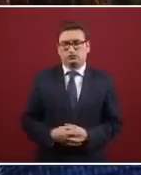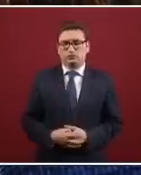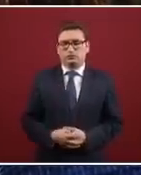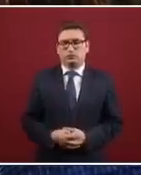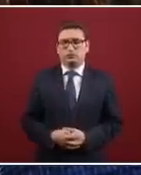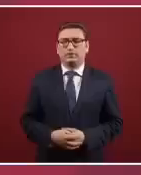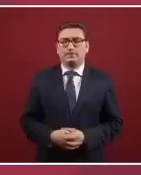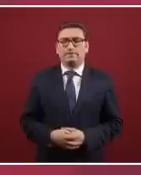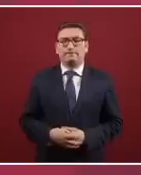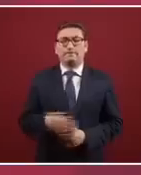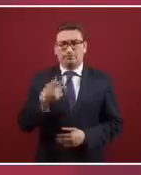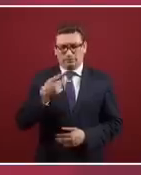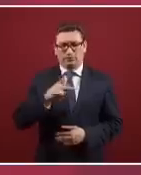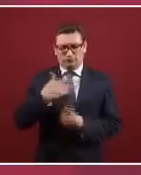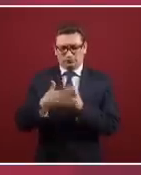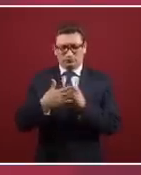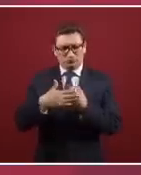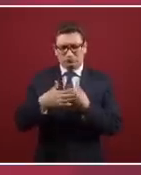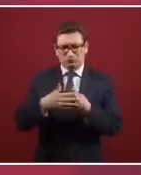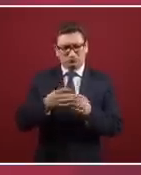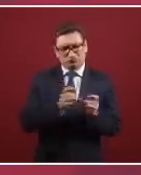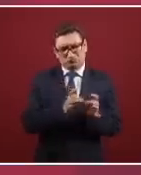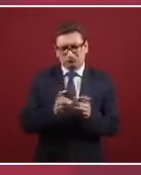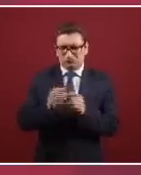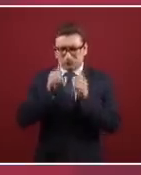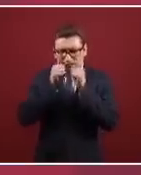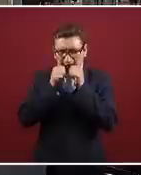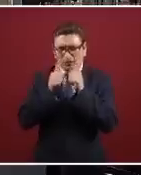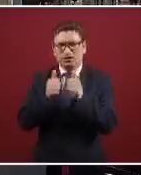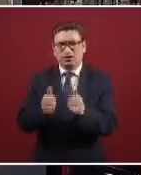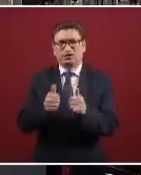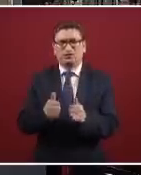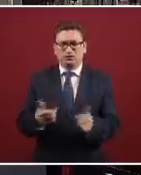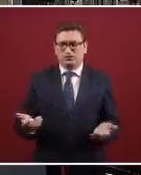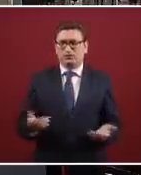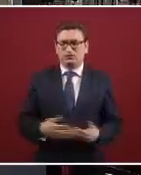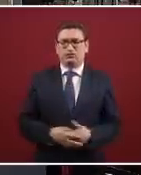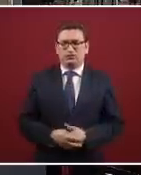pero se va a atender. Esto se va